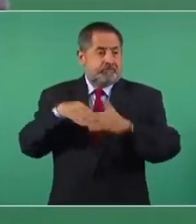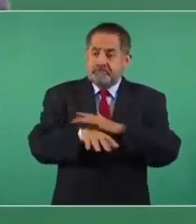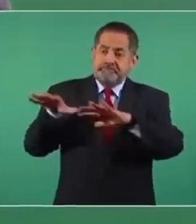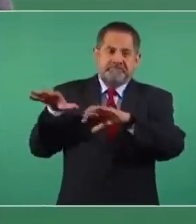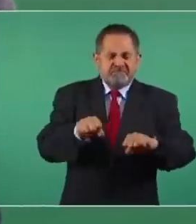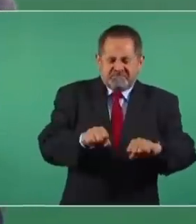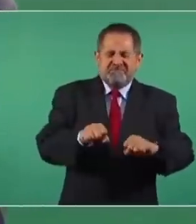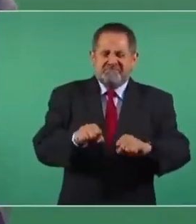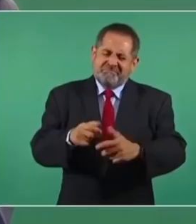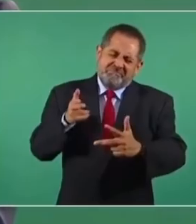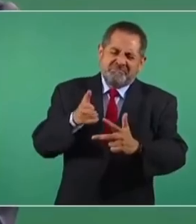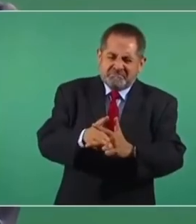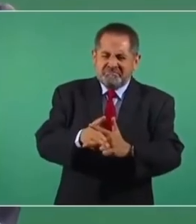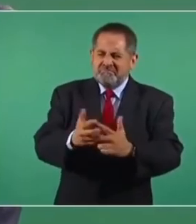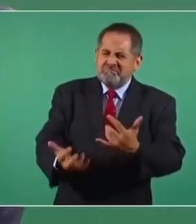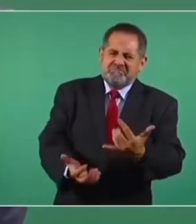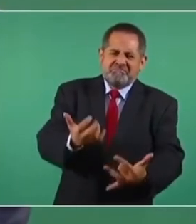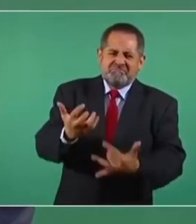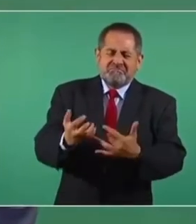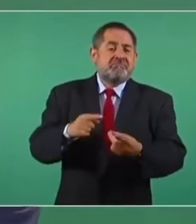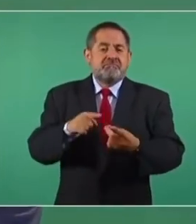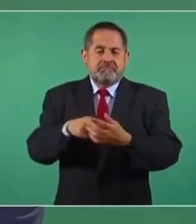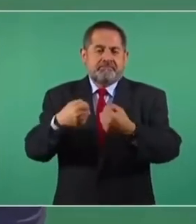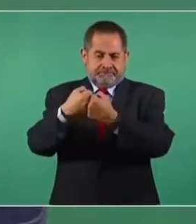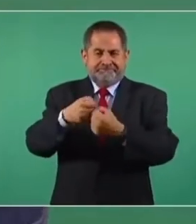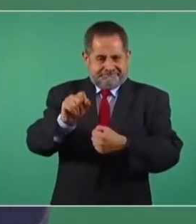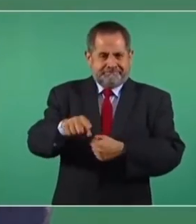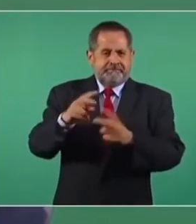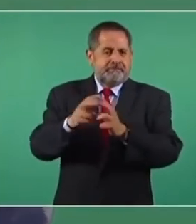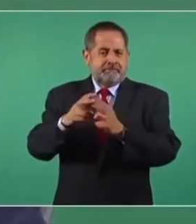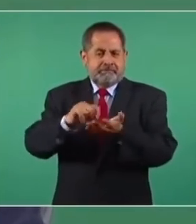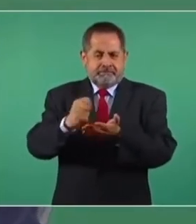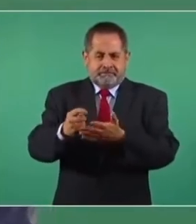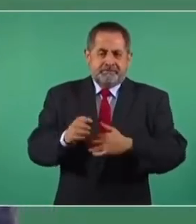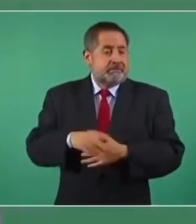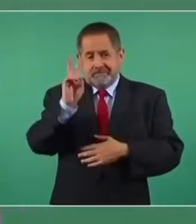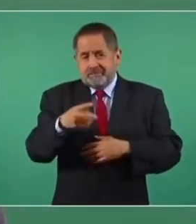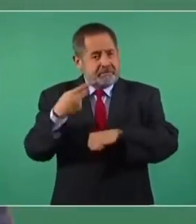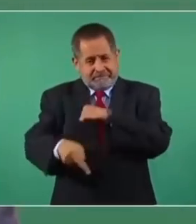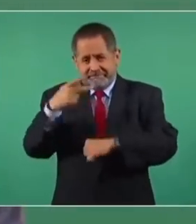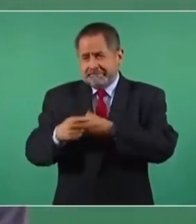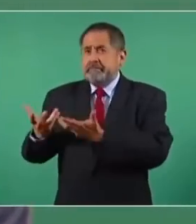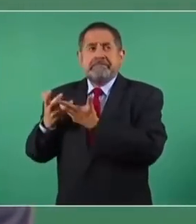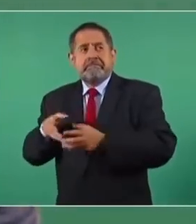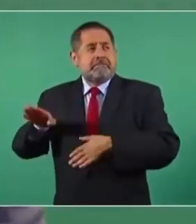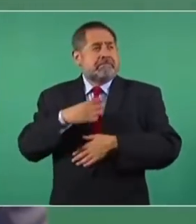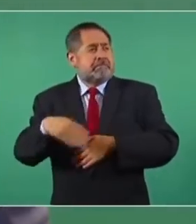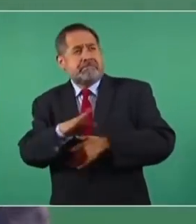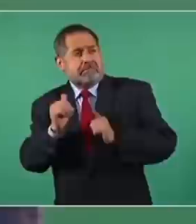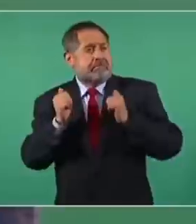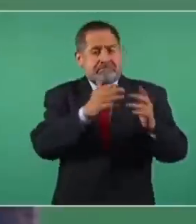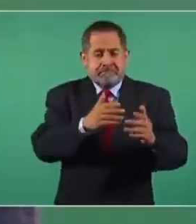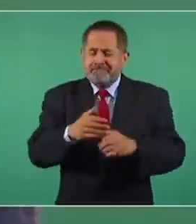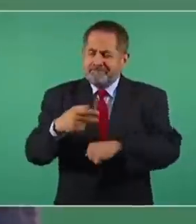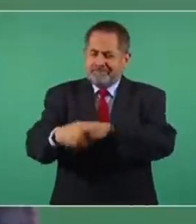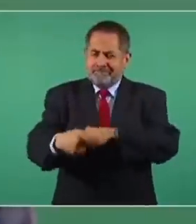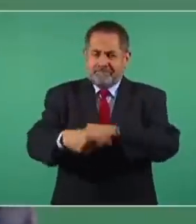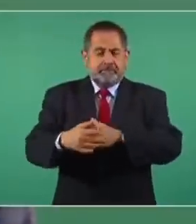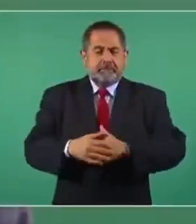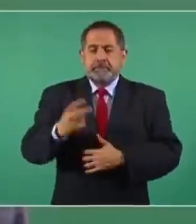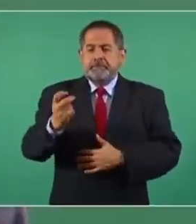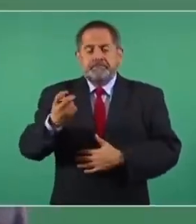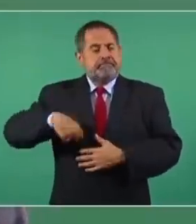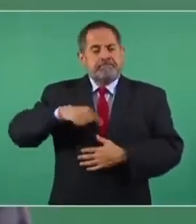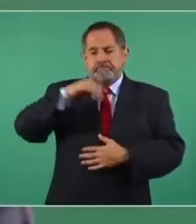quemados en la frontera de Tamaulipas. Entonces, corren muchos riesgos. Entonces, nosotros estamos